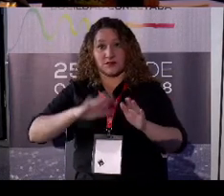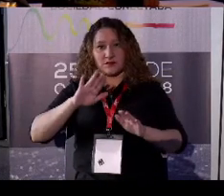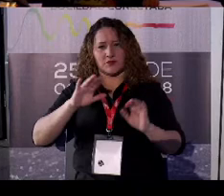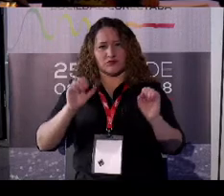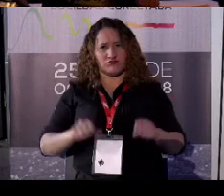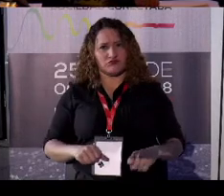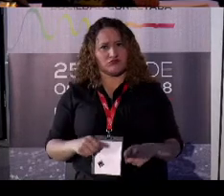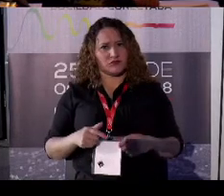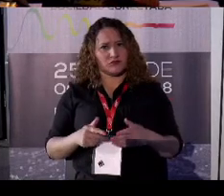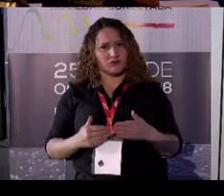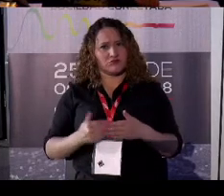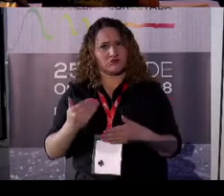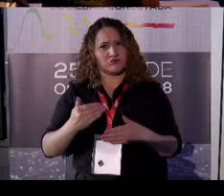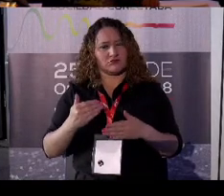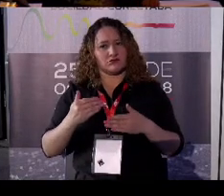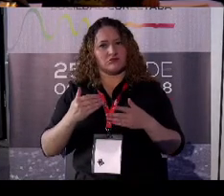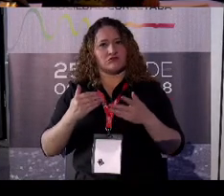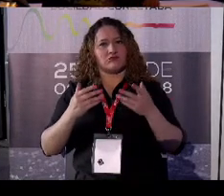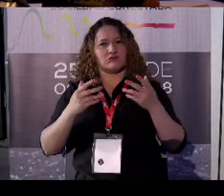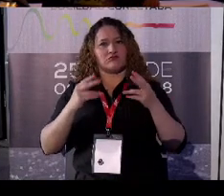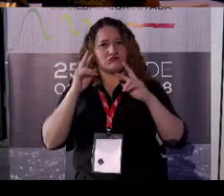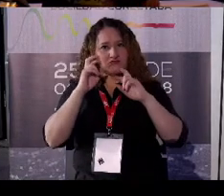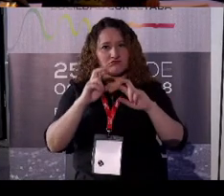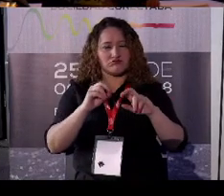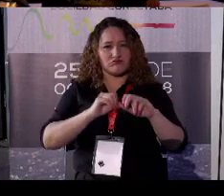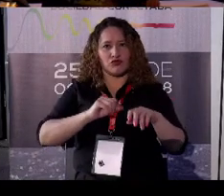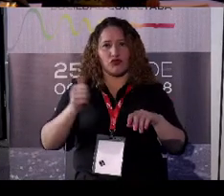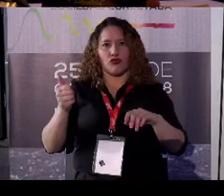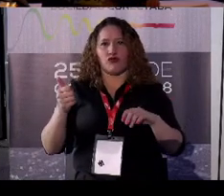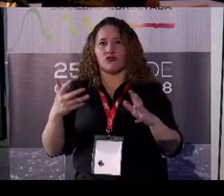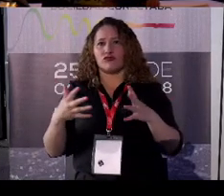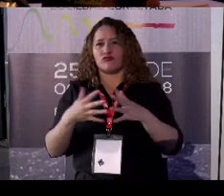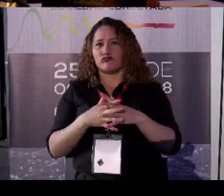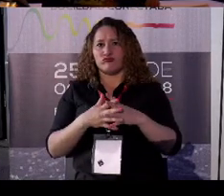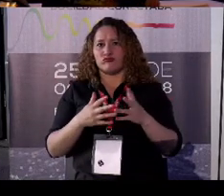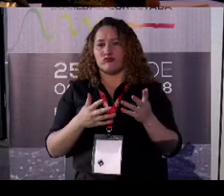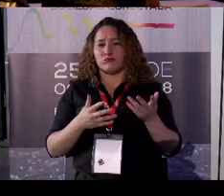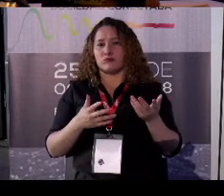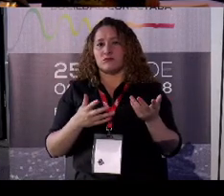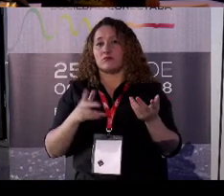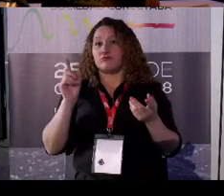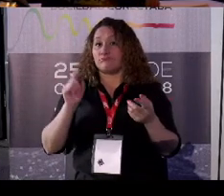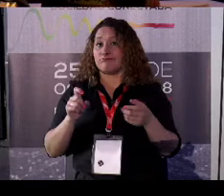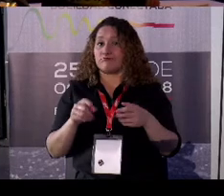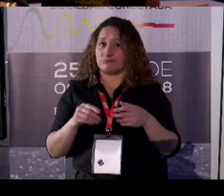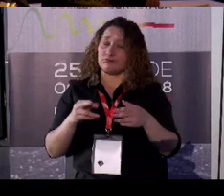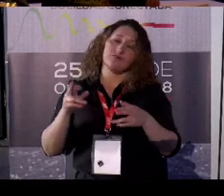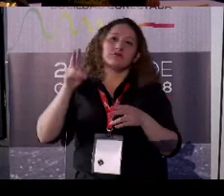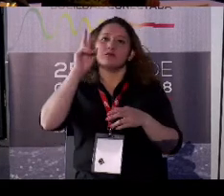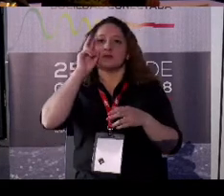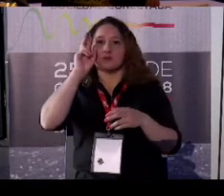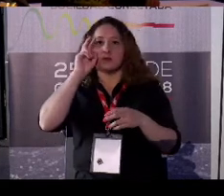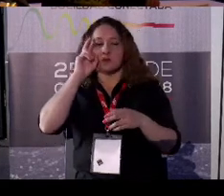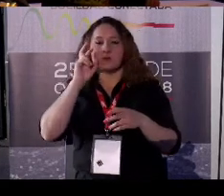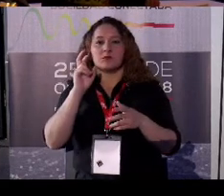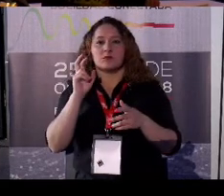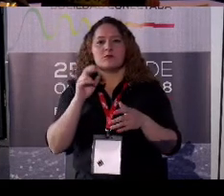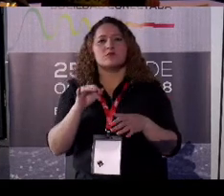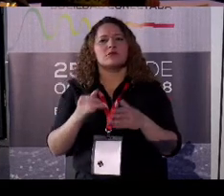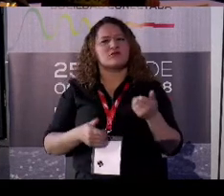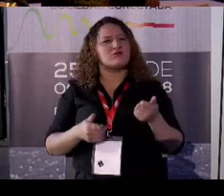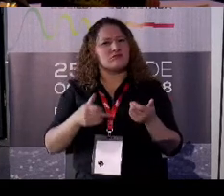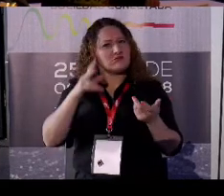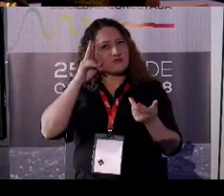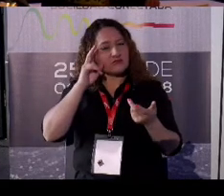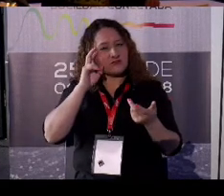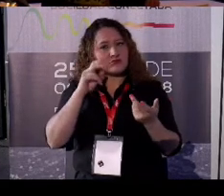explorar combinaciones de otros productos siempre y cuando haya una cierta racionalidad. Y esa